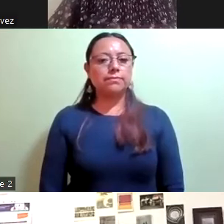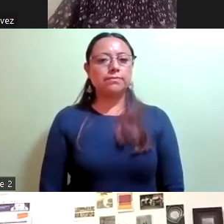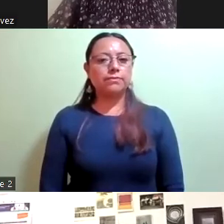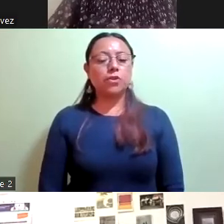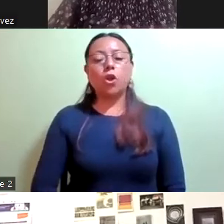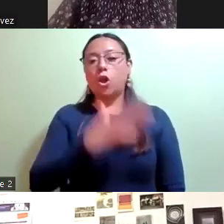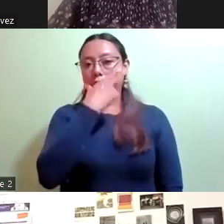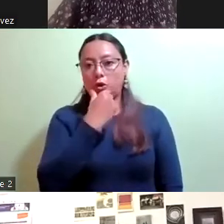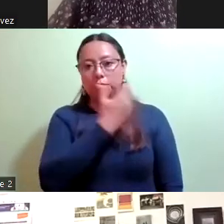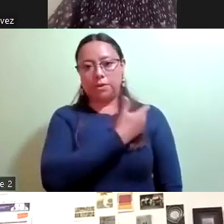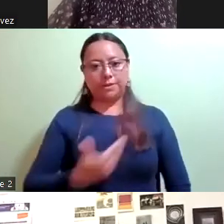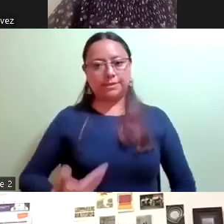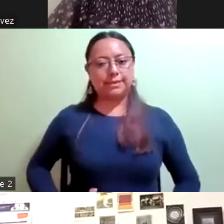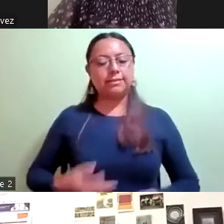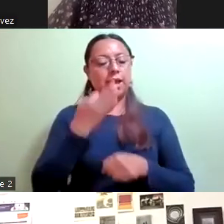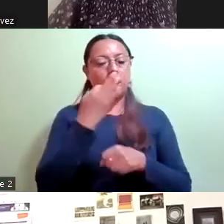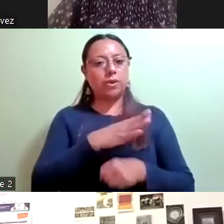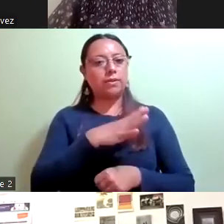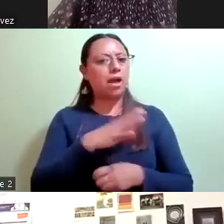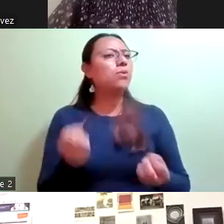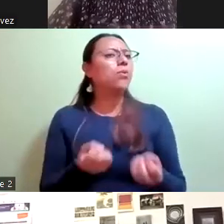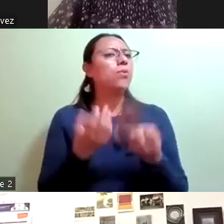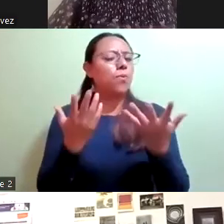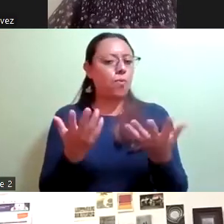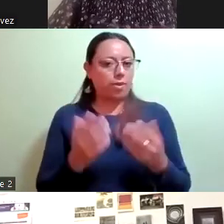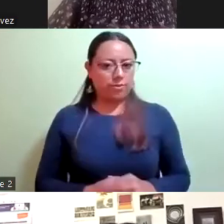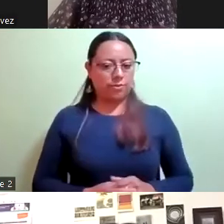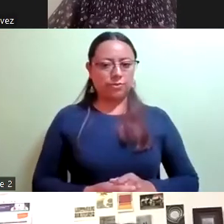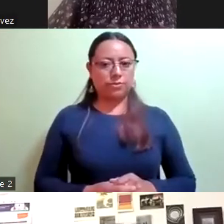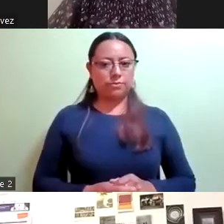Presidente, se cuenta con una asistencia de